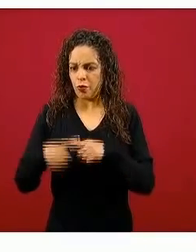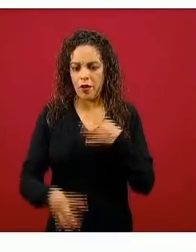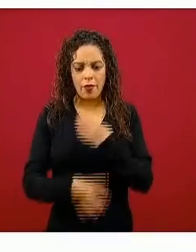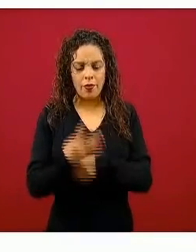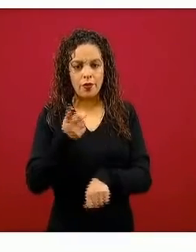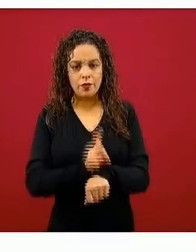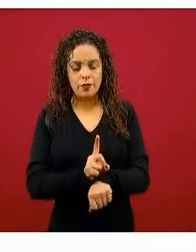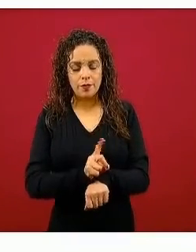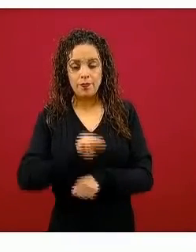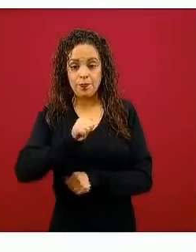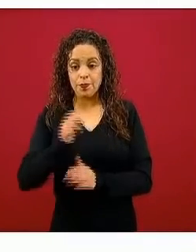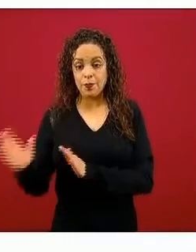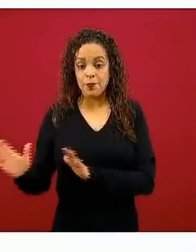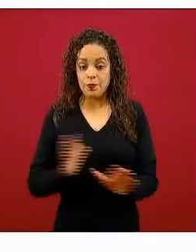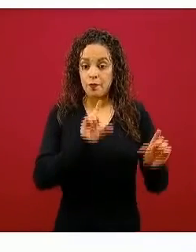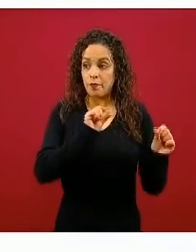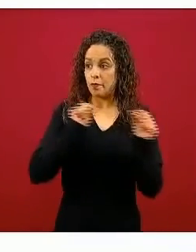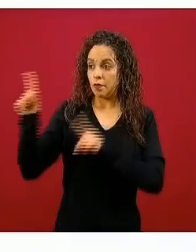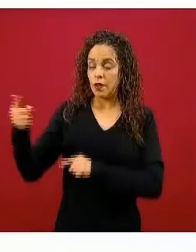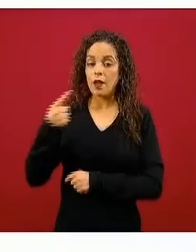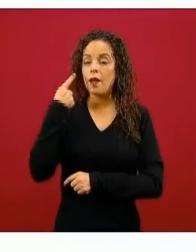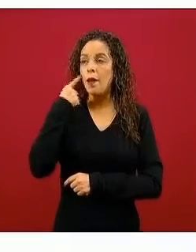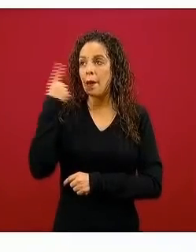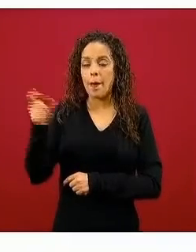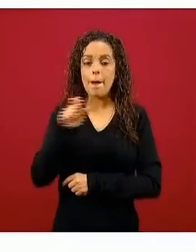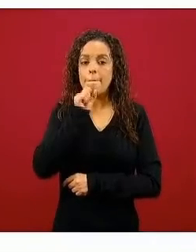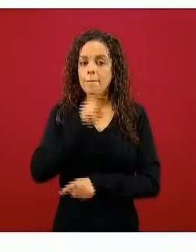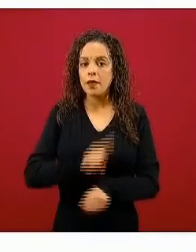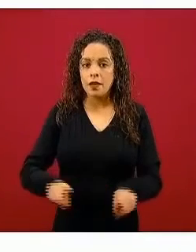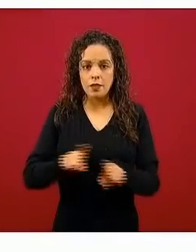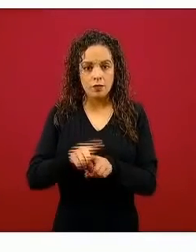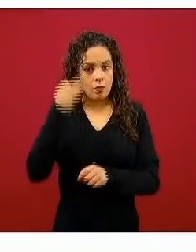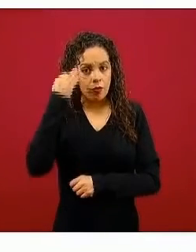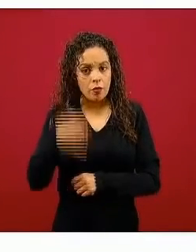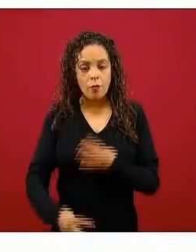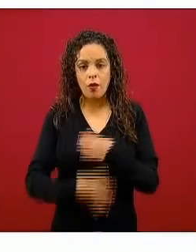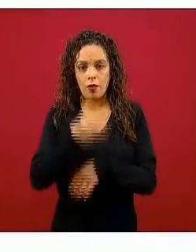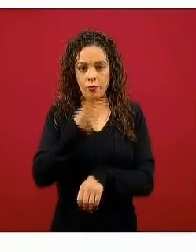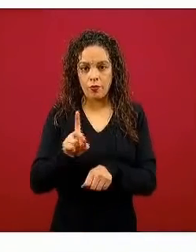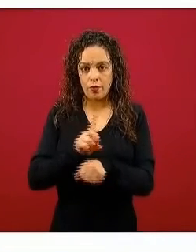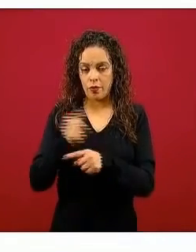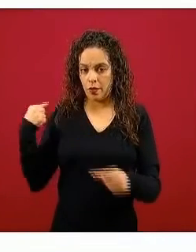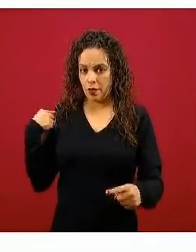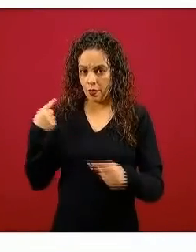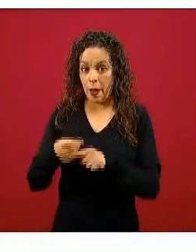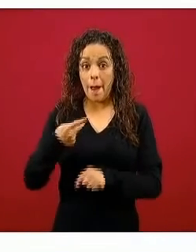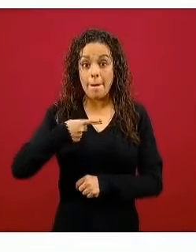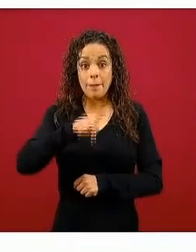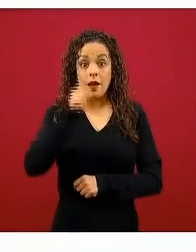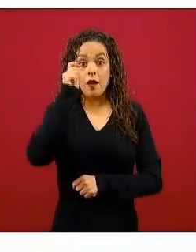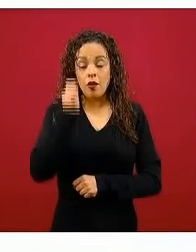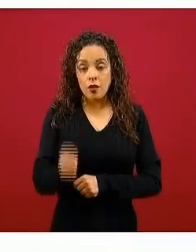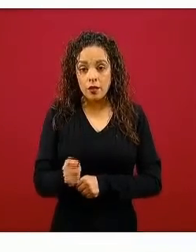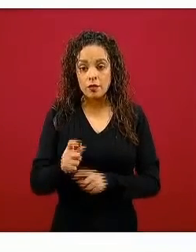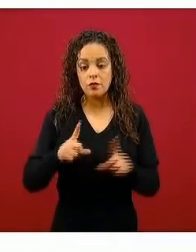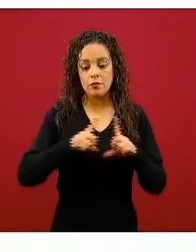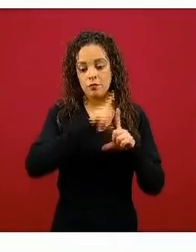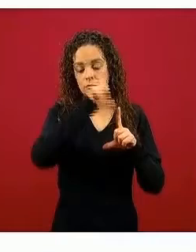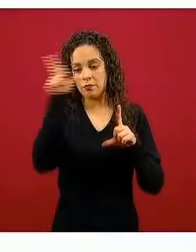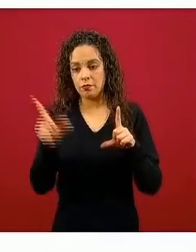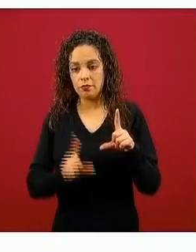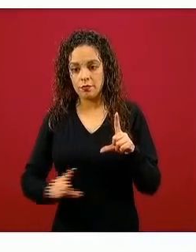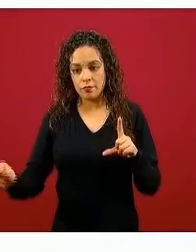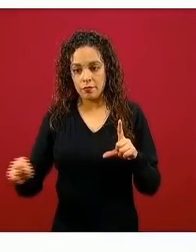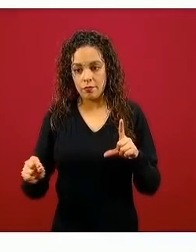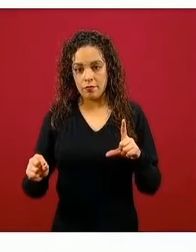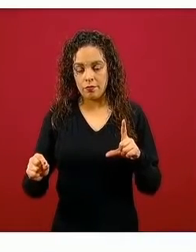siguiente diapositiva tiene este mismo enfoque de tiempo, es decir, últimos 14 días, pero en base poblacional, es la tasa de incidencia,